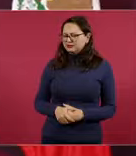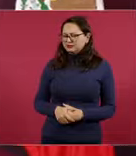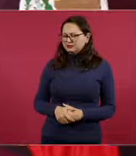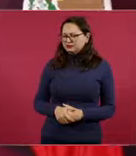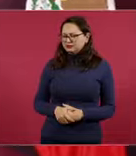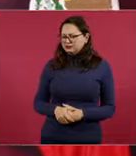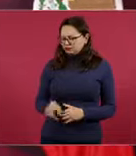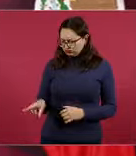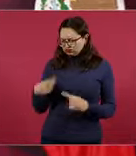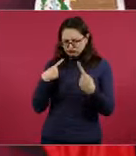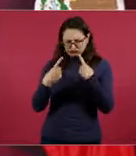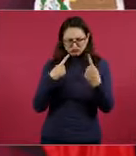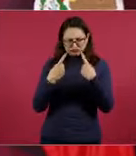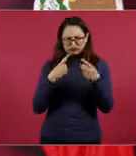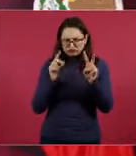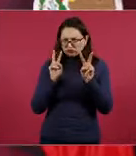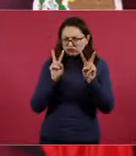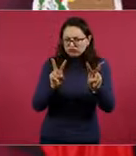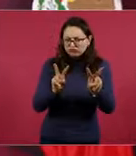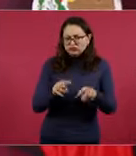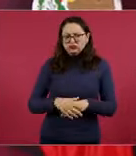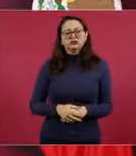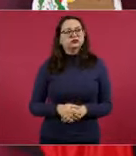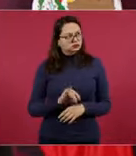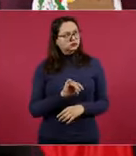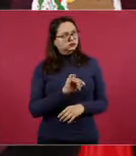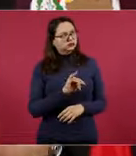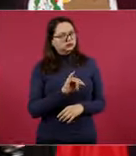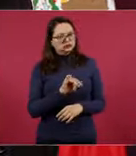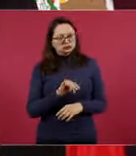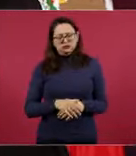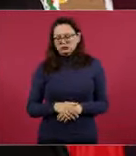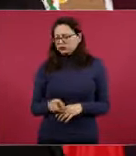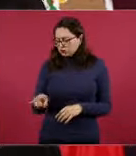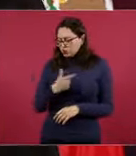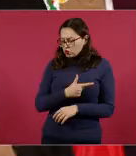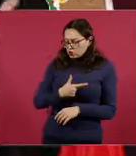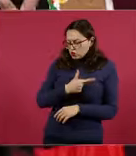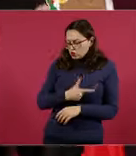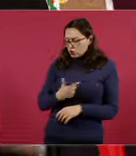¿viste el debate? Sí, sí. ¿Y qué te pareció?